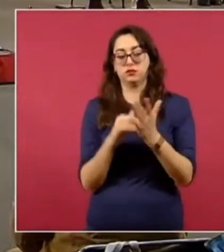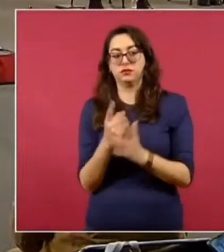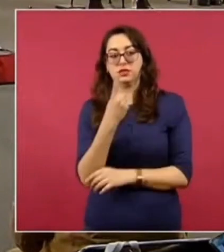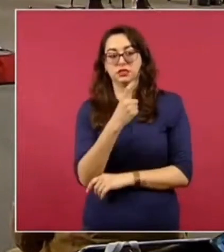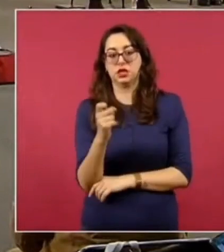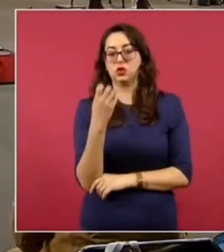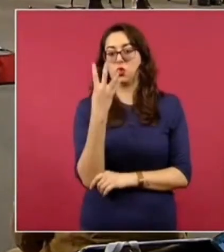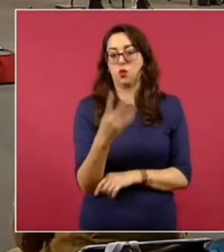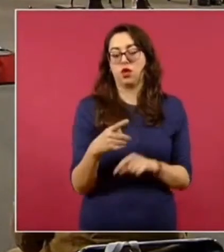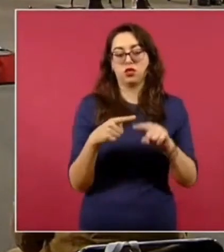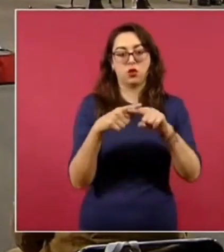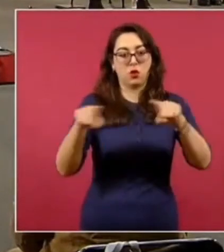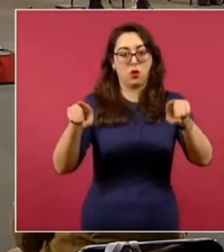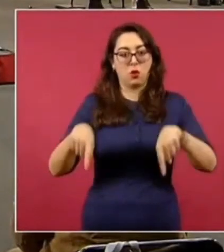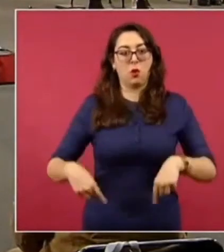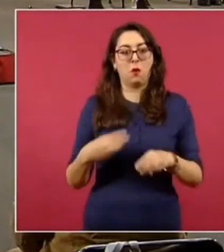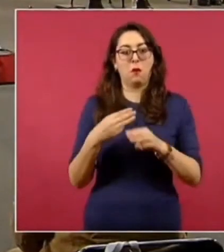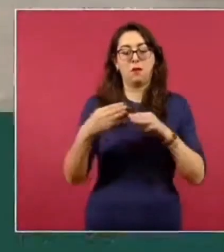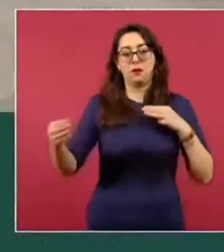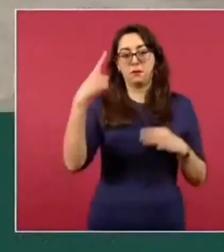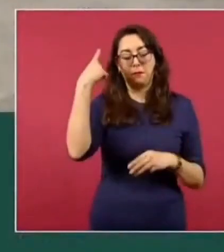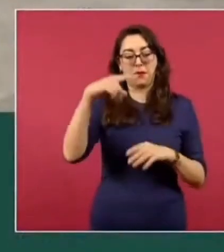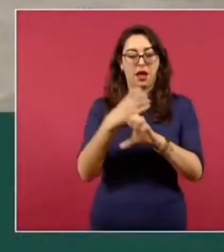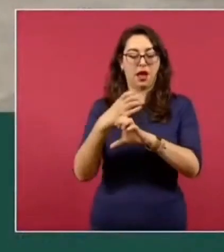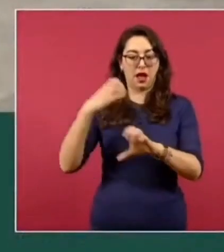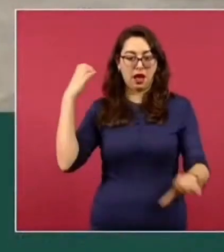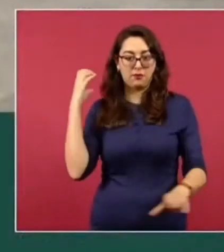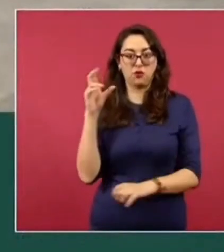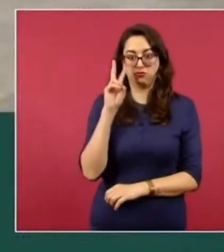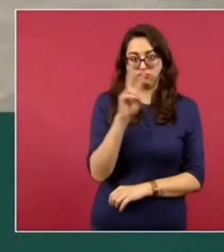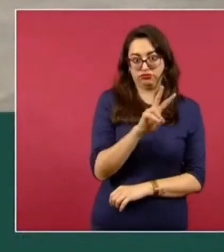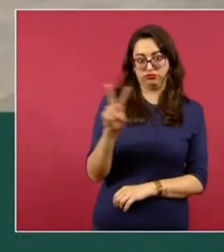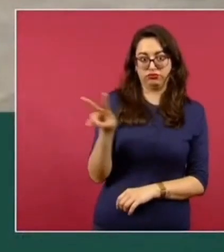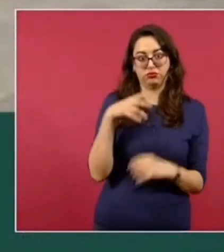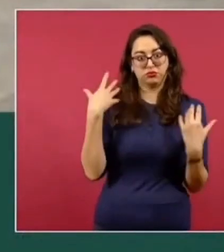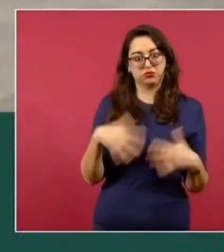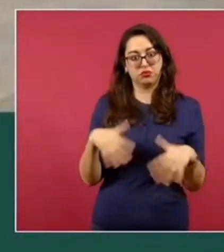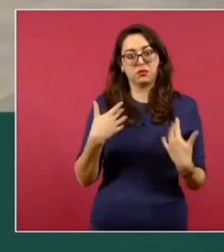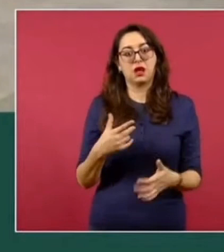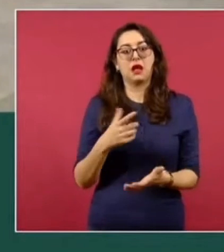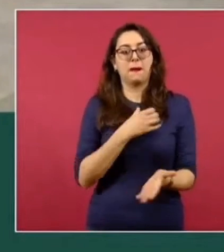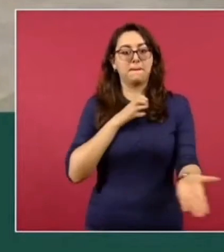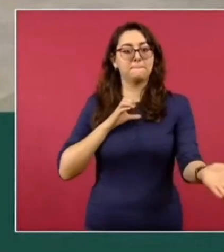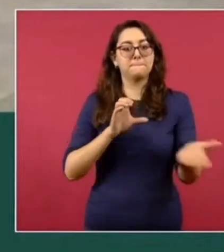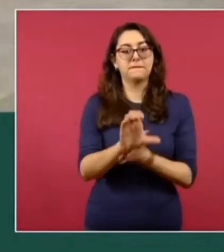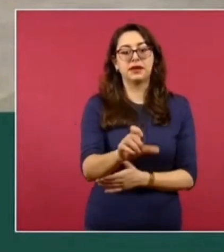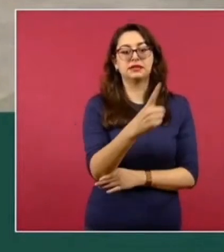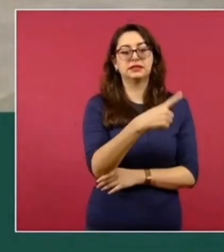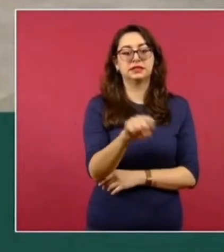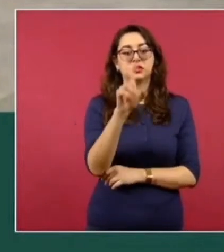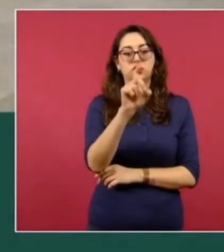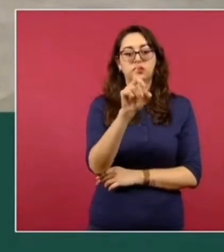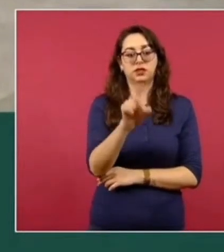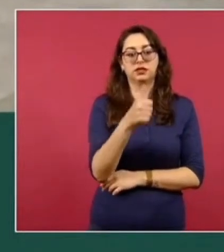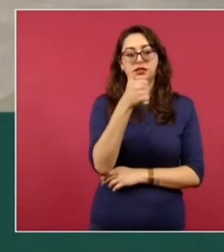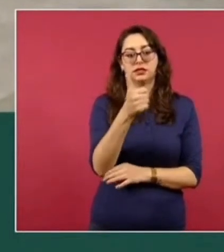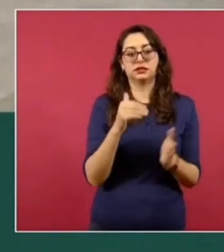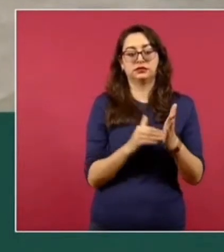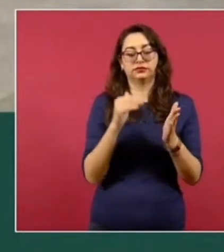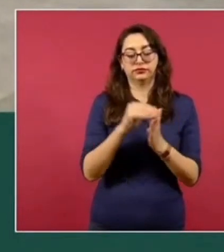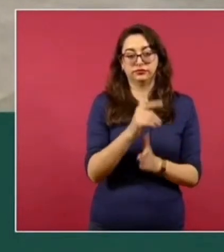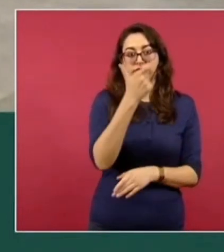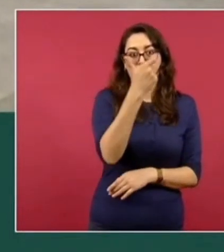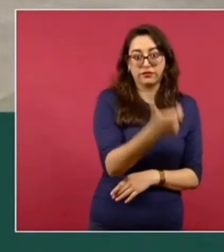metros cuadrados en patio de maniobras y otras áreas. Es un almacén que se compró por 136 millones de pesos. Oaxaca, un estado tan